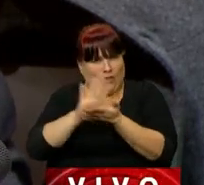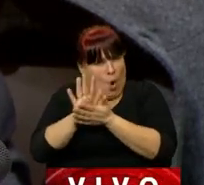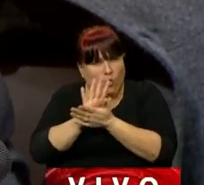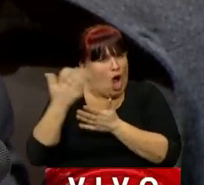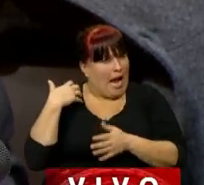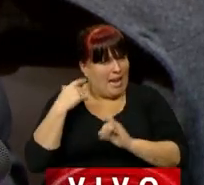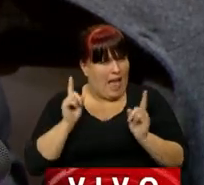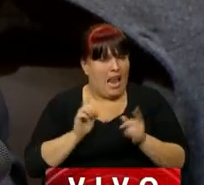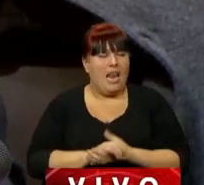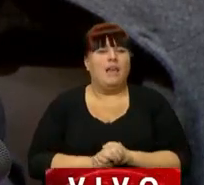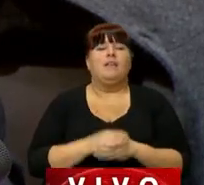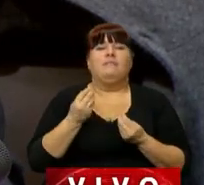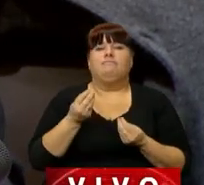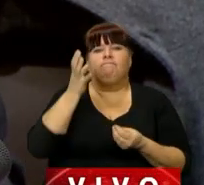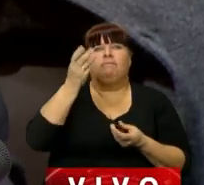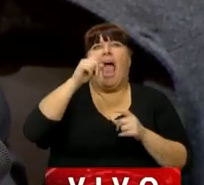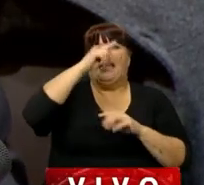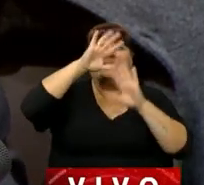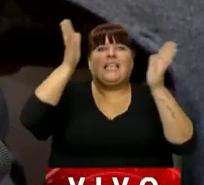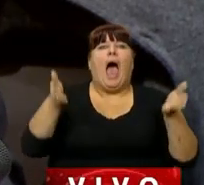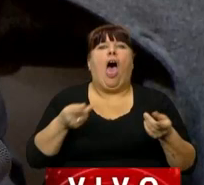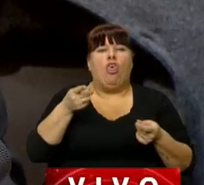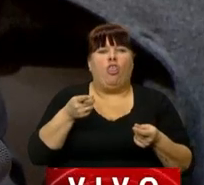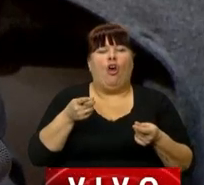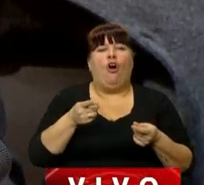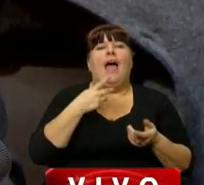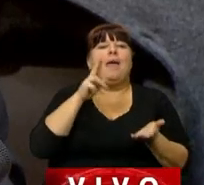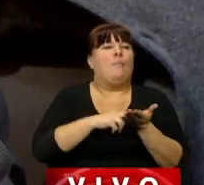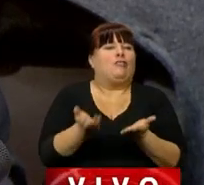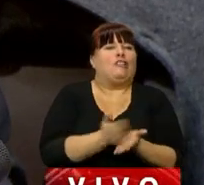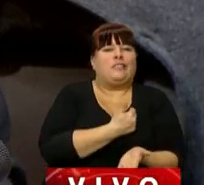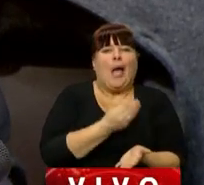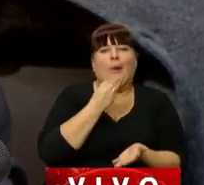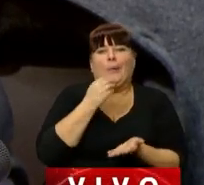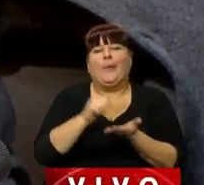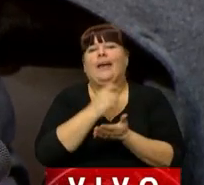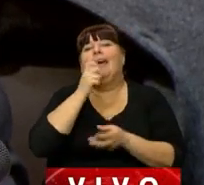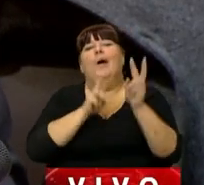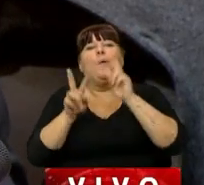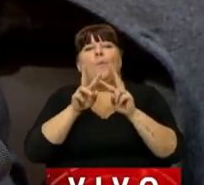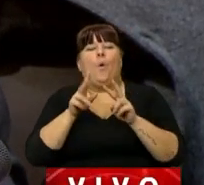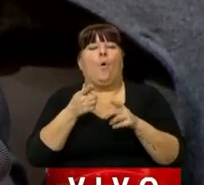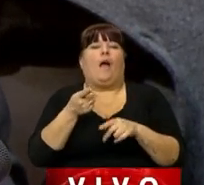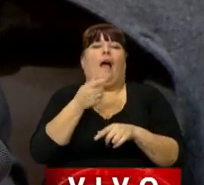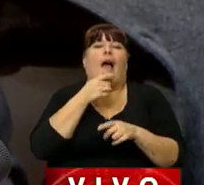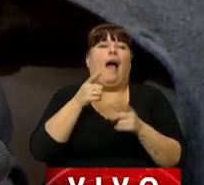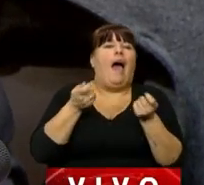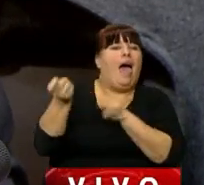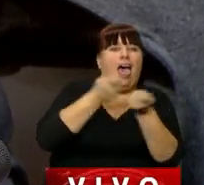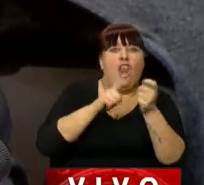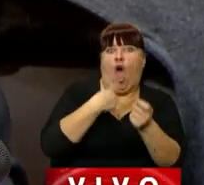el problema general es el tamaño del Estado, que borra impuestos a cualquier intento sin poder de